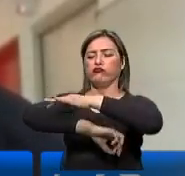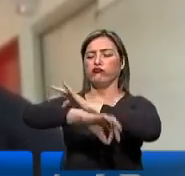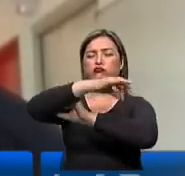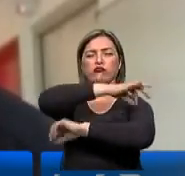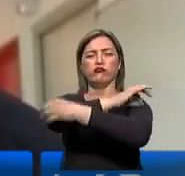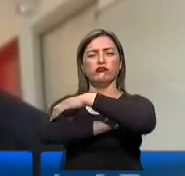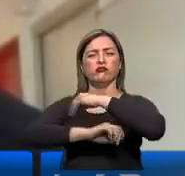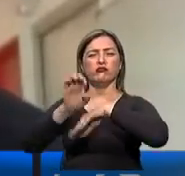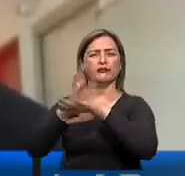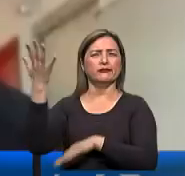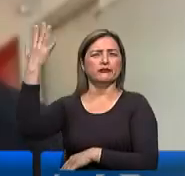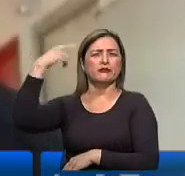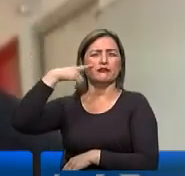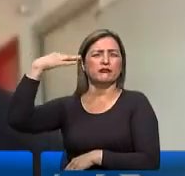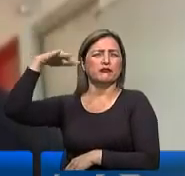no lo habíamos tenido